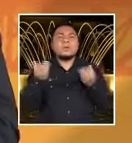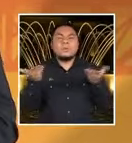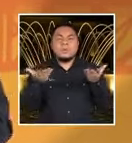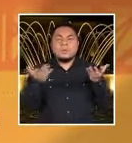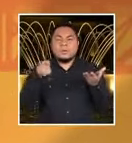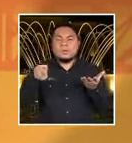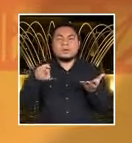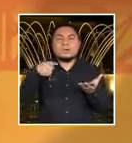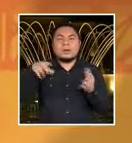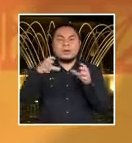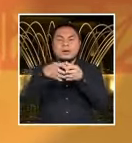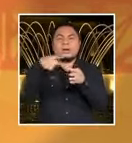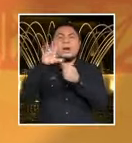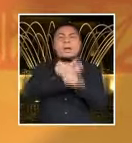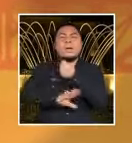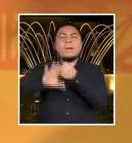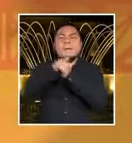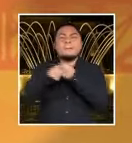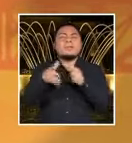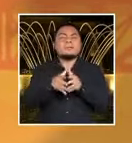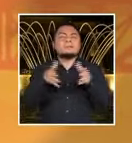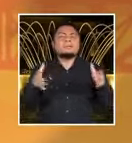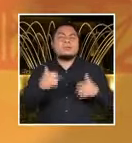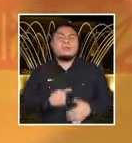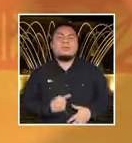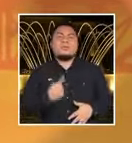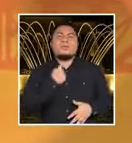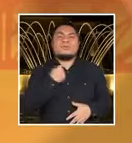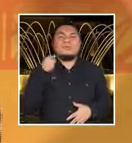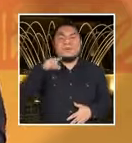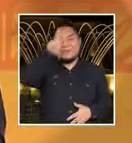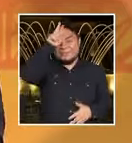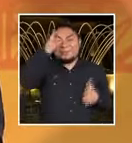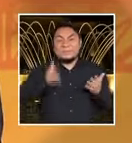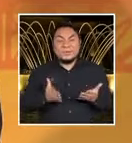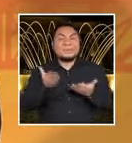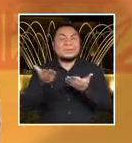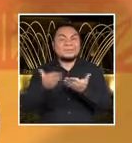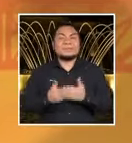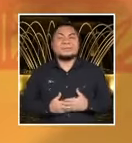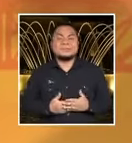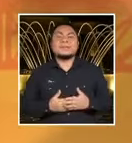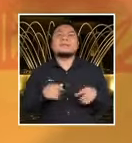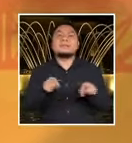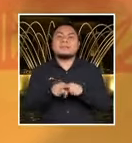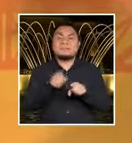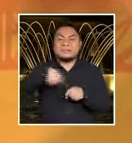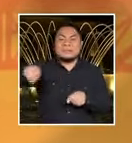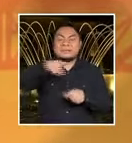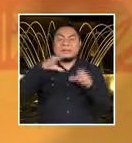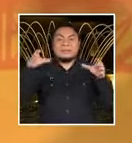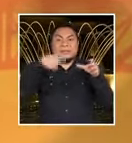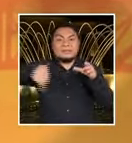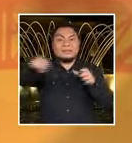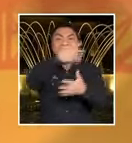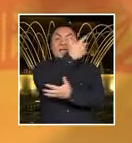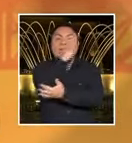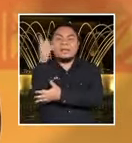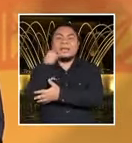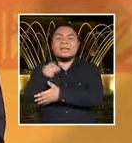Estas áreas protegidas de las que nos sentimos tan orgullosos los peruanos, también han tenido un respiro adicional.